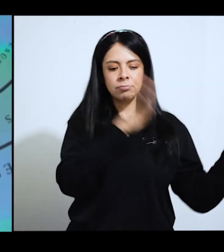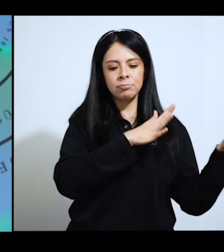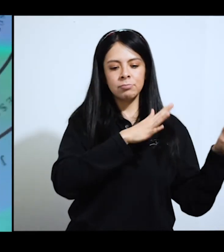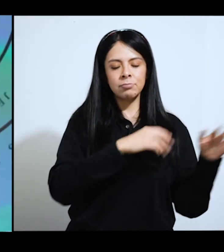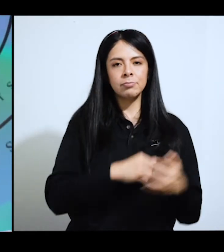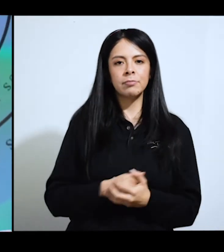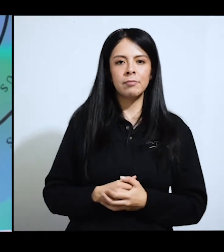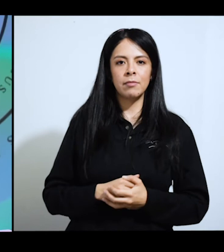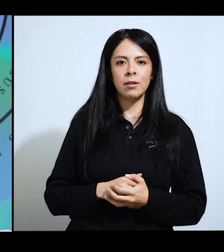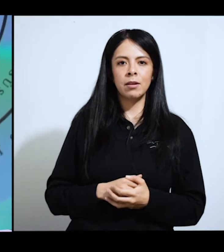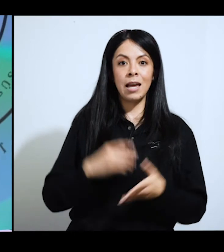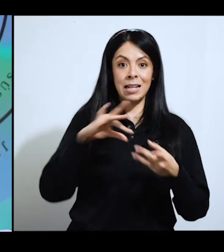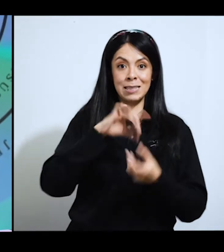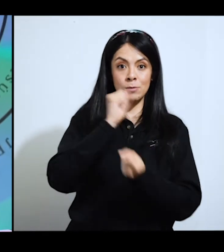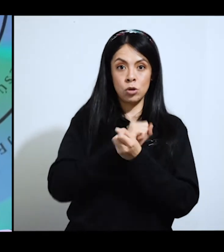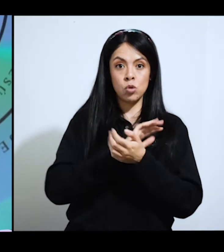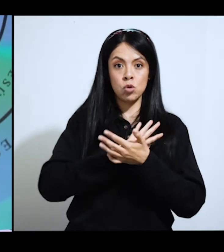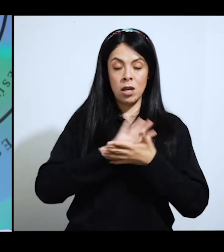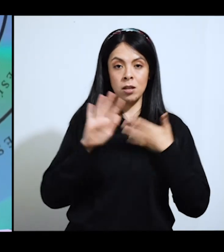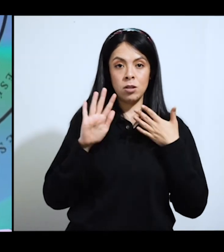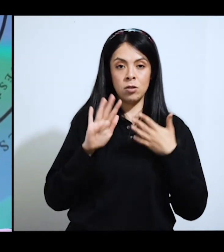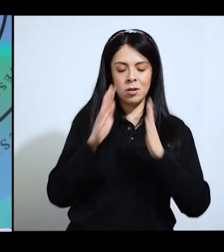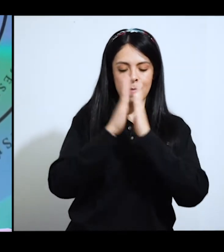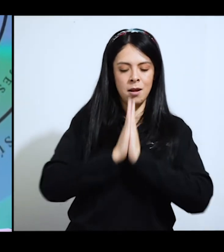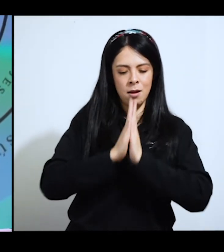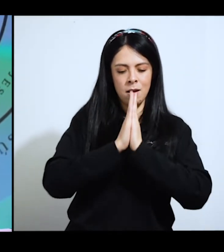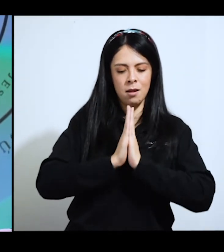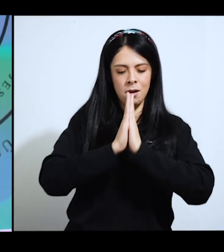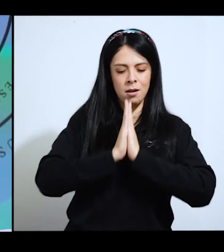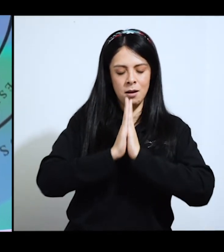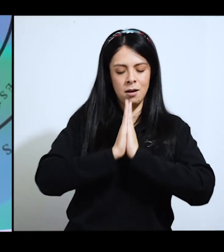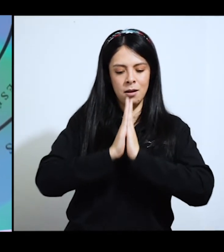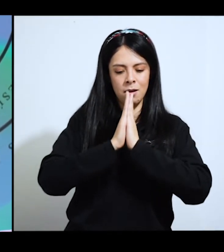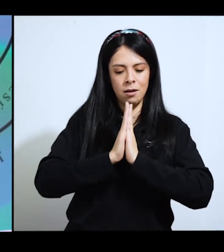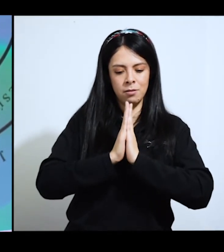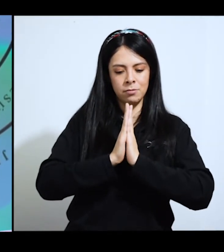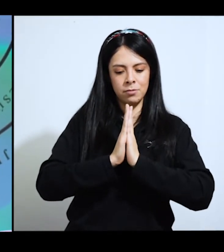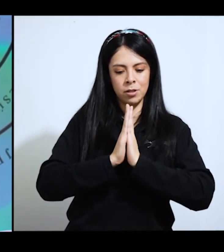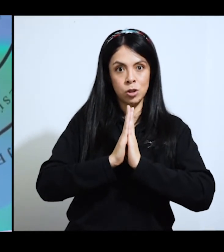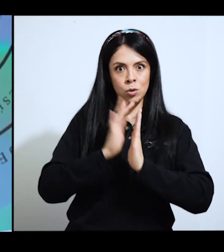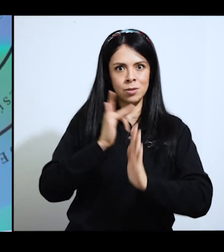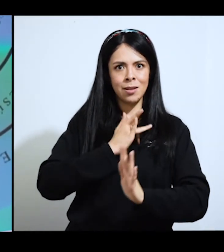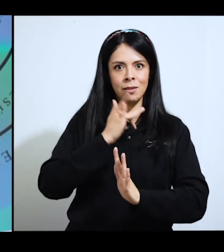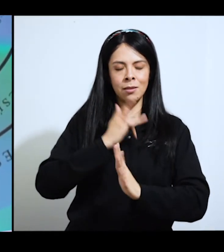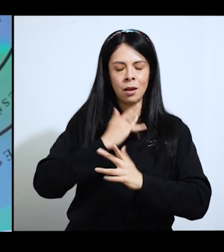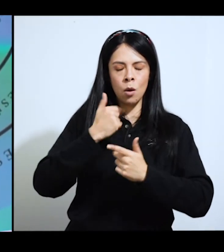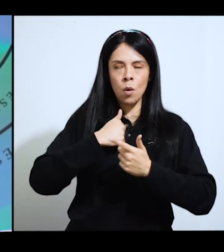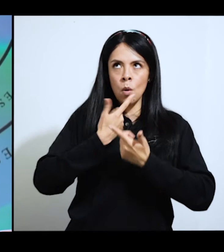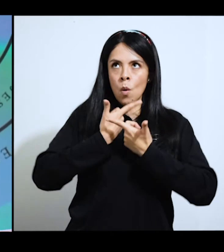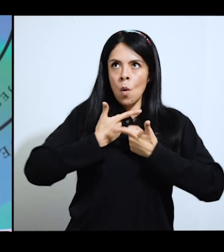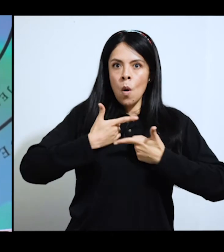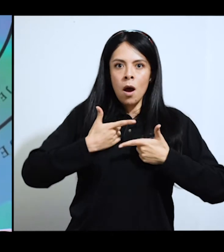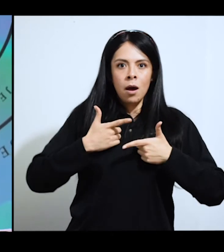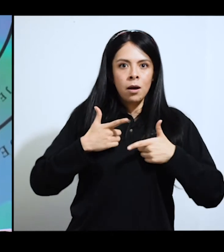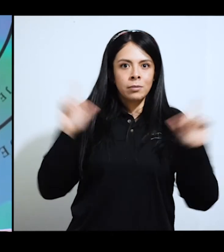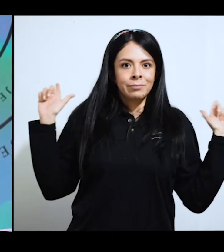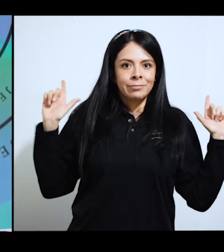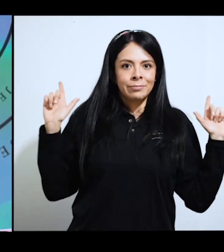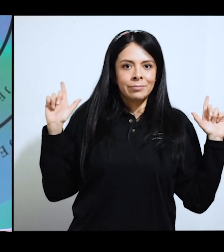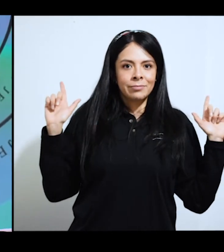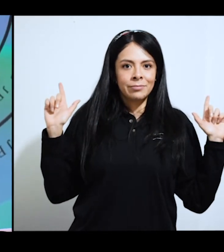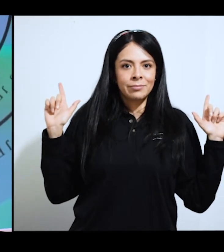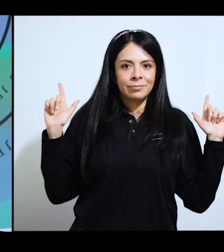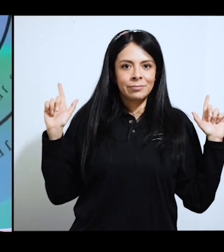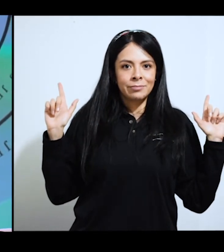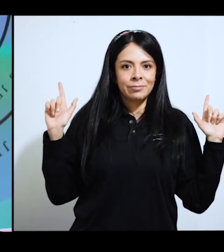guiando, le iba hablando a esos demonios. Y sentí una libertad tremenda. Al día siguiente volví a hacer la